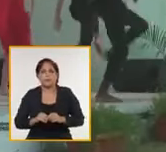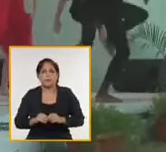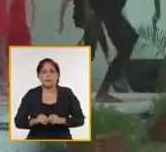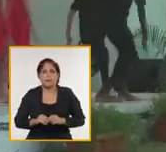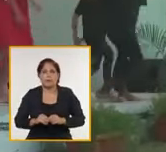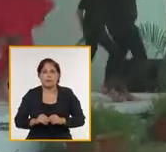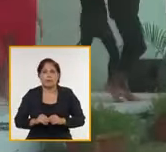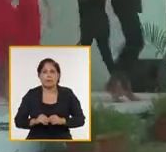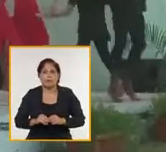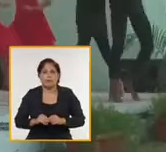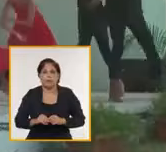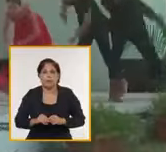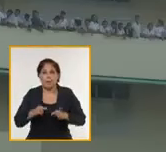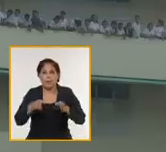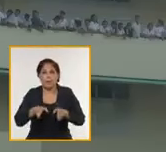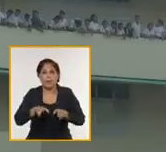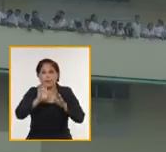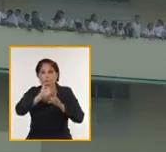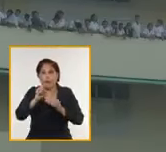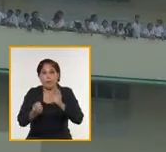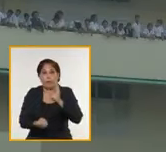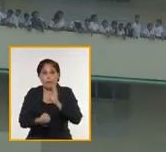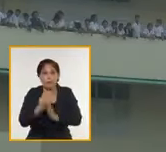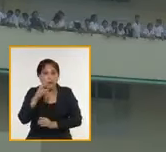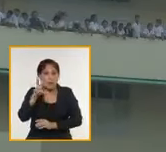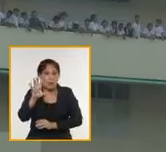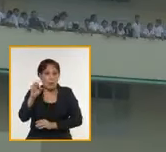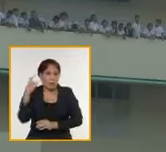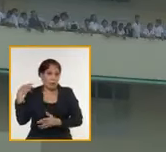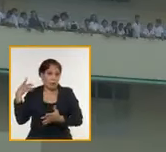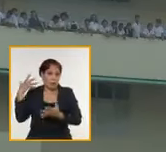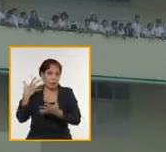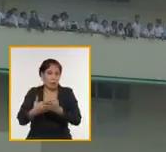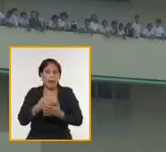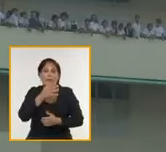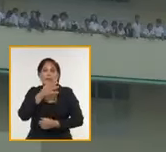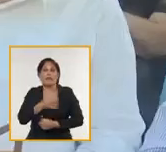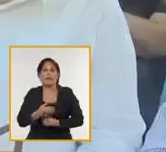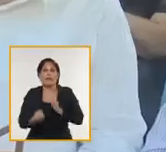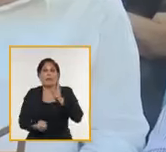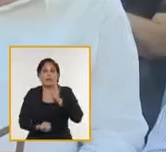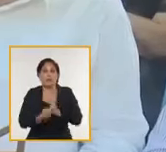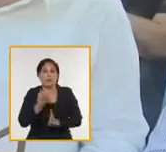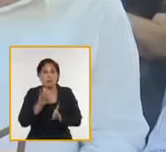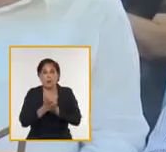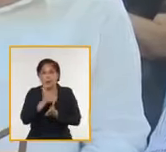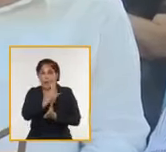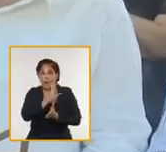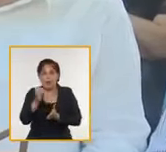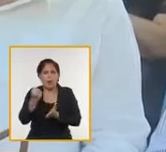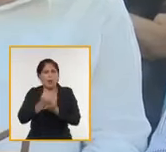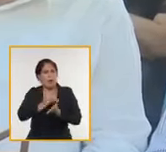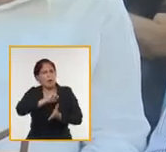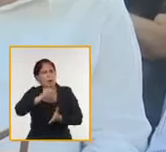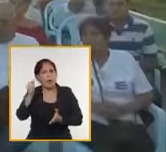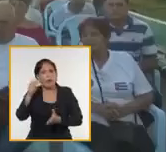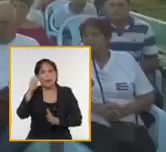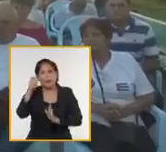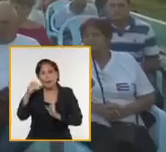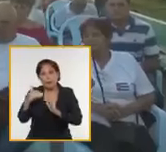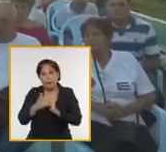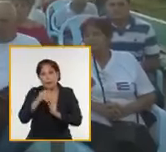2025-2026. La institución, fundada hace medio siglo por el comandante en jefe Fidel Castro, ha graduado más de